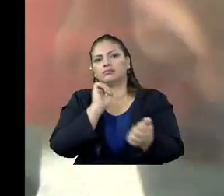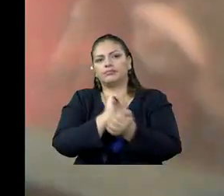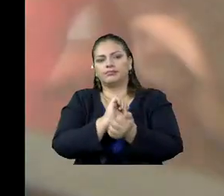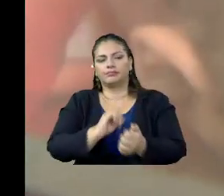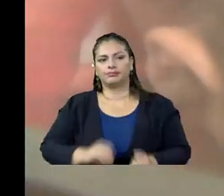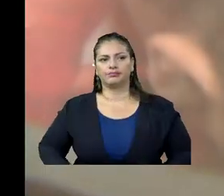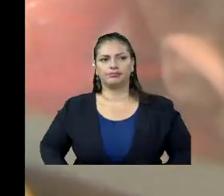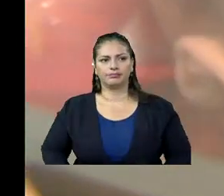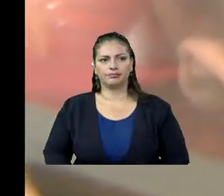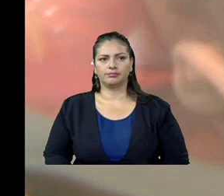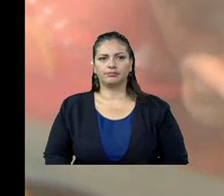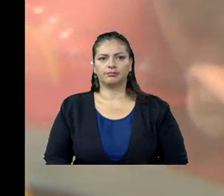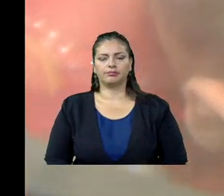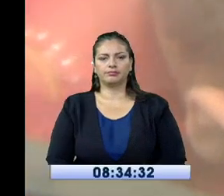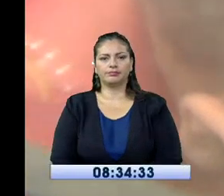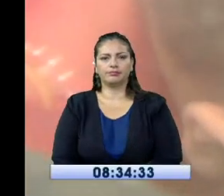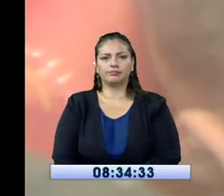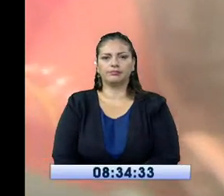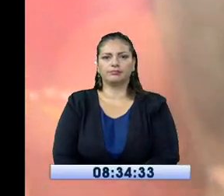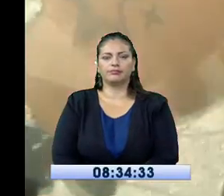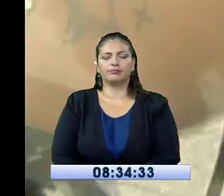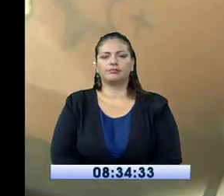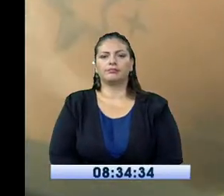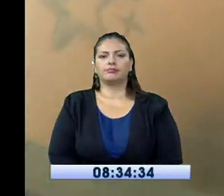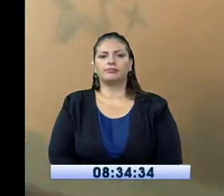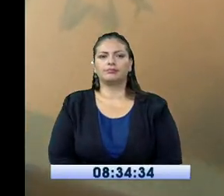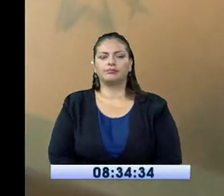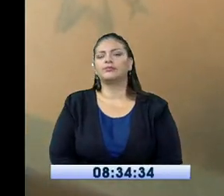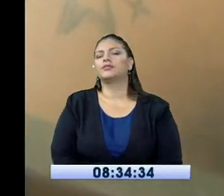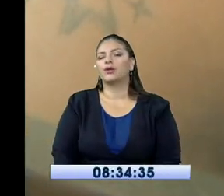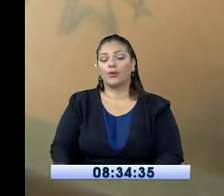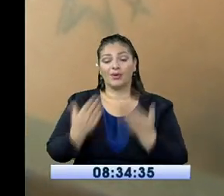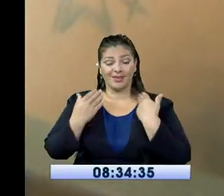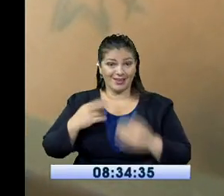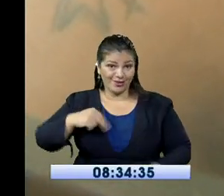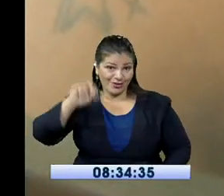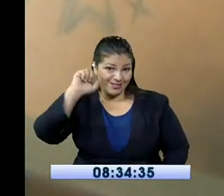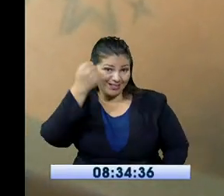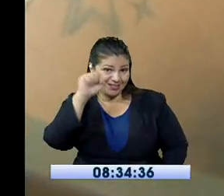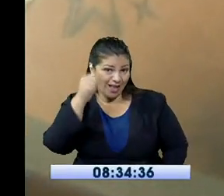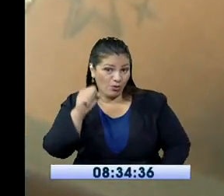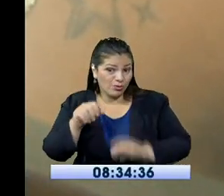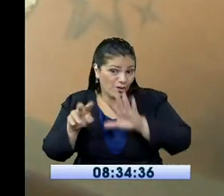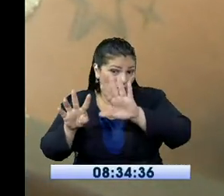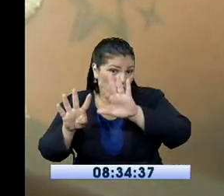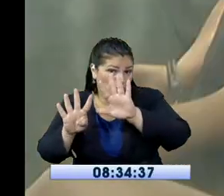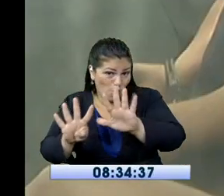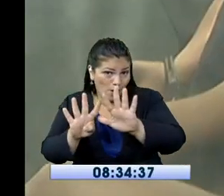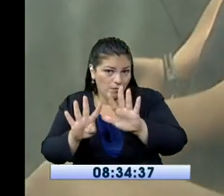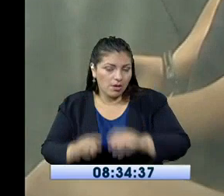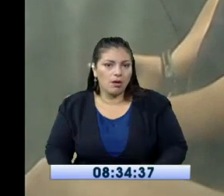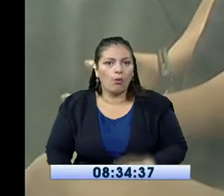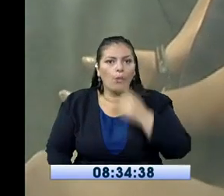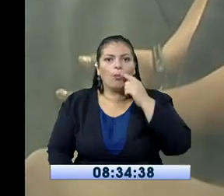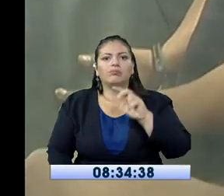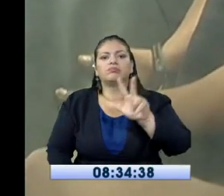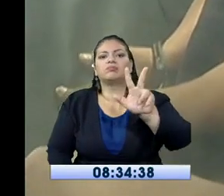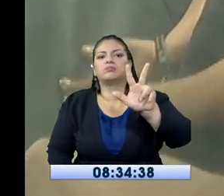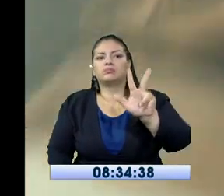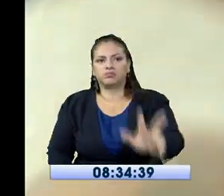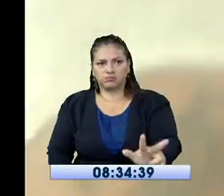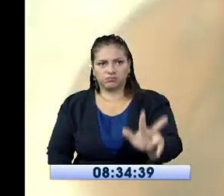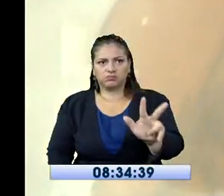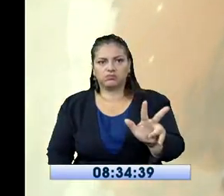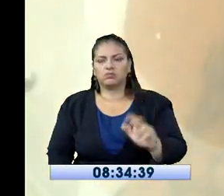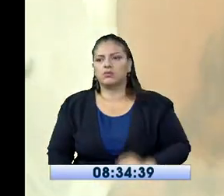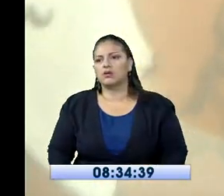Las capturas se realizaron en un sector de la ciudadela Sauces 9, en el norte de Guayaquil, donde estos tres sujetos trataron de evadir